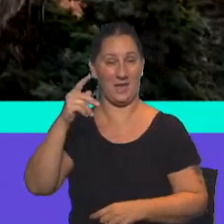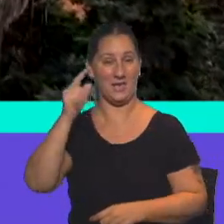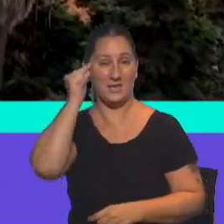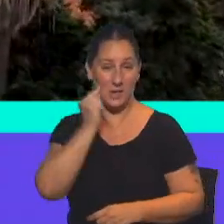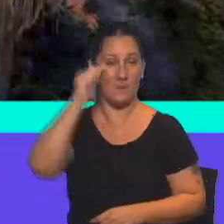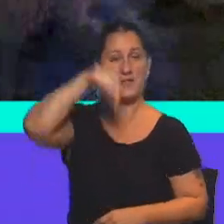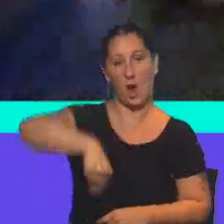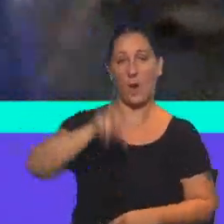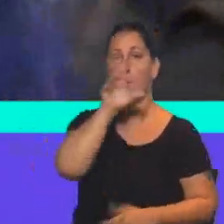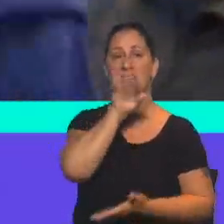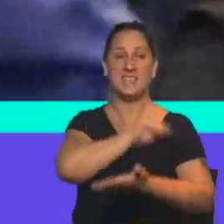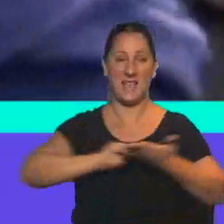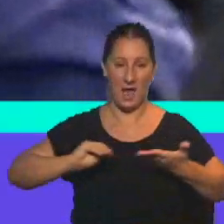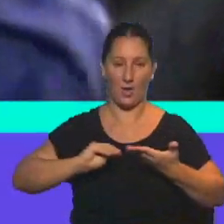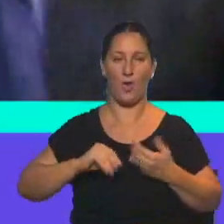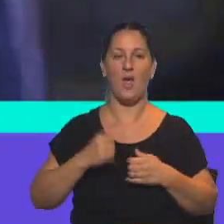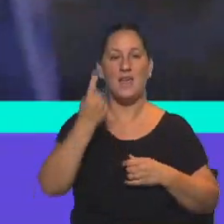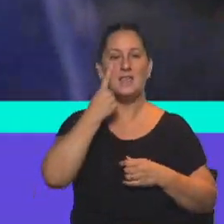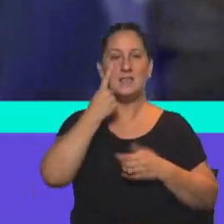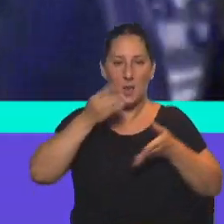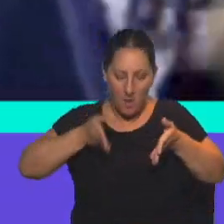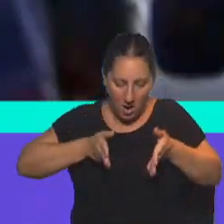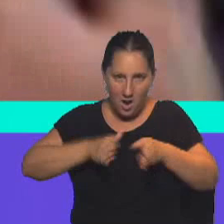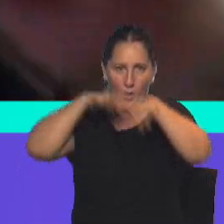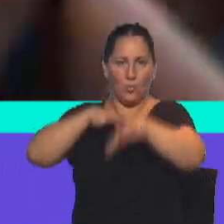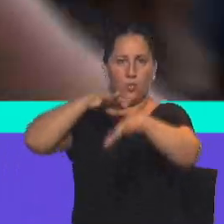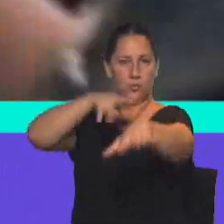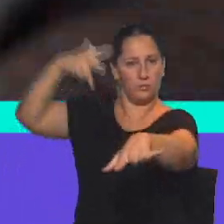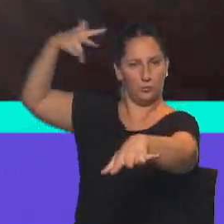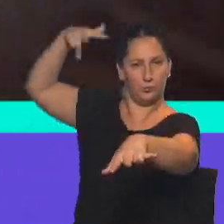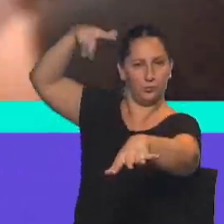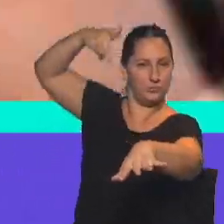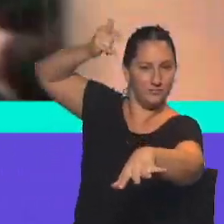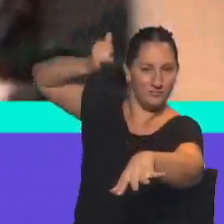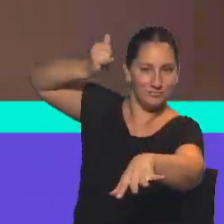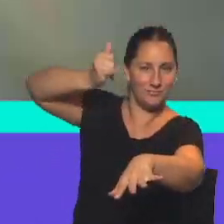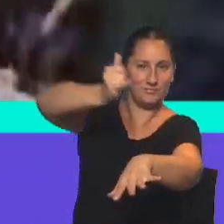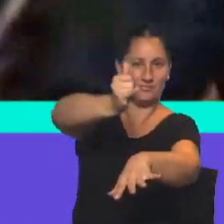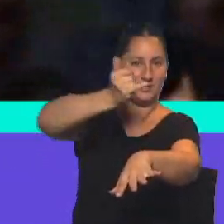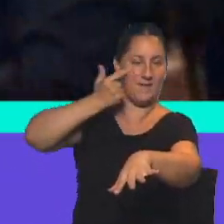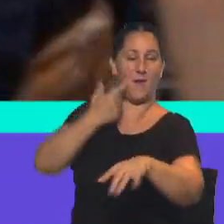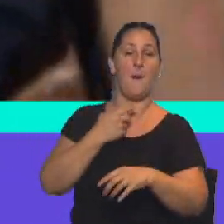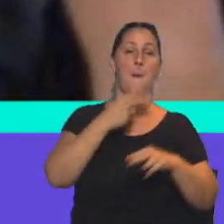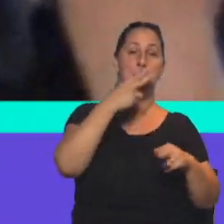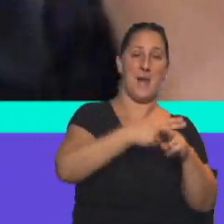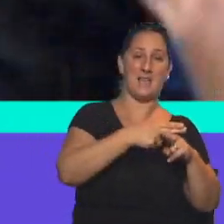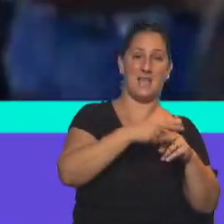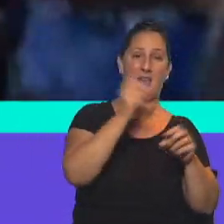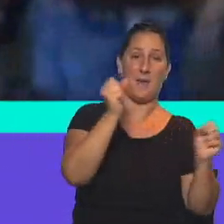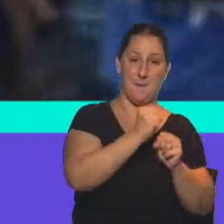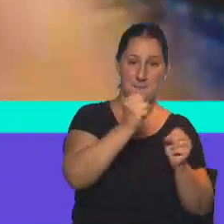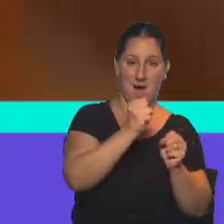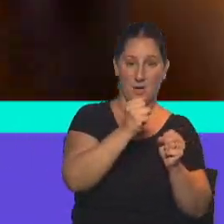la imagen aérea de la columna que va a llegar, como decía Florencia Rodríguez, desde Plaza de Mayo, va a